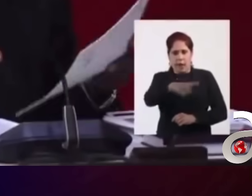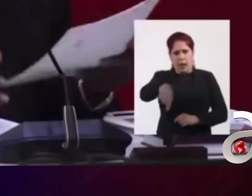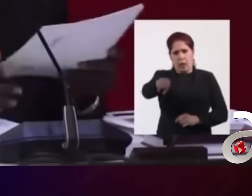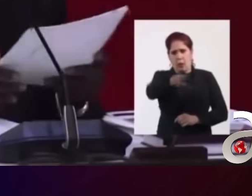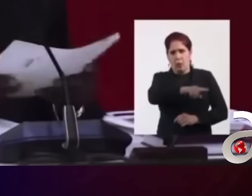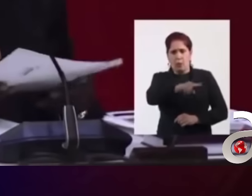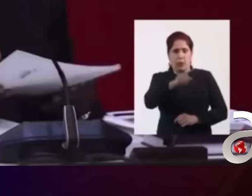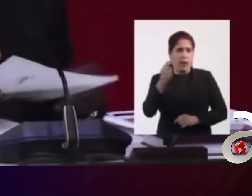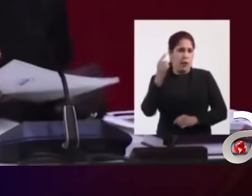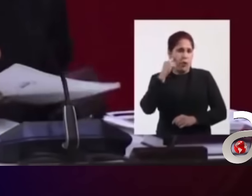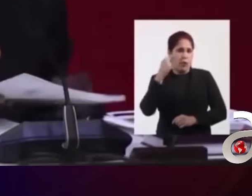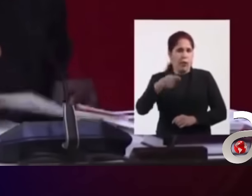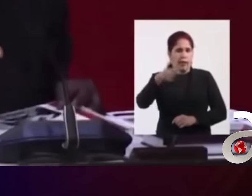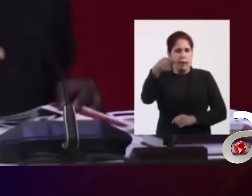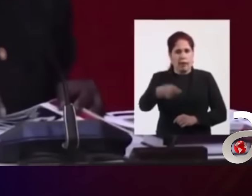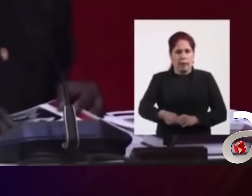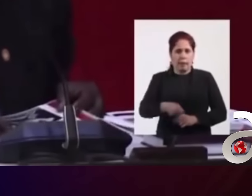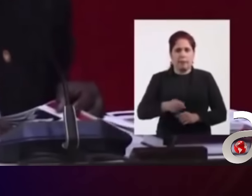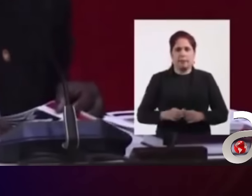dictamen.